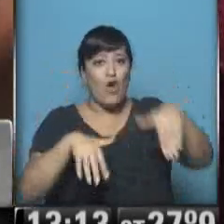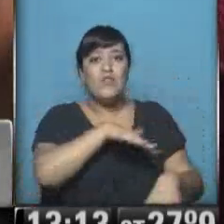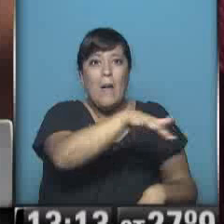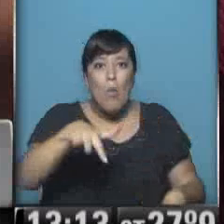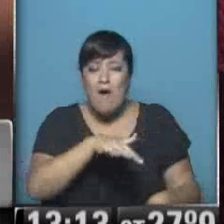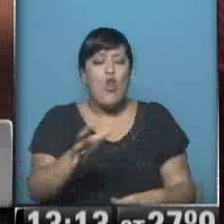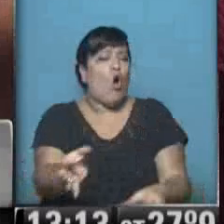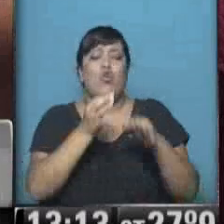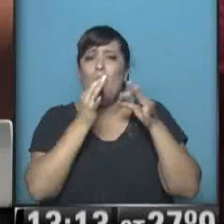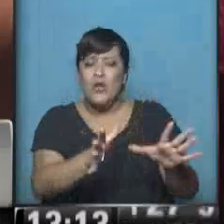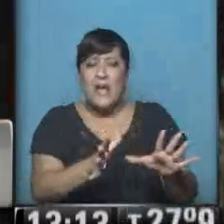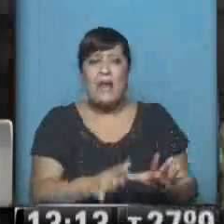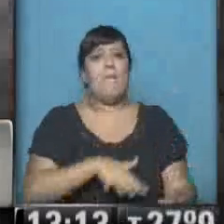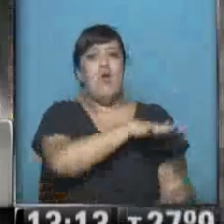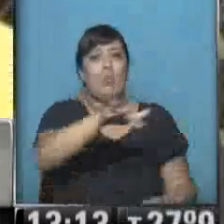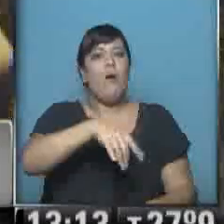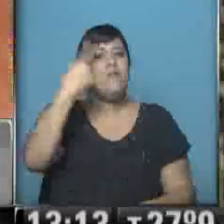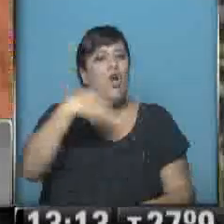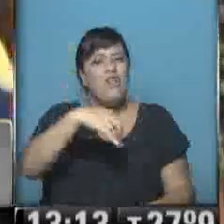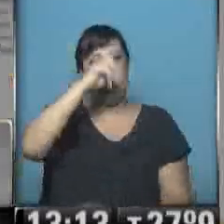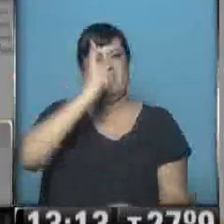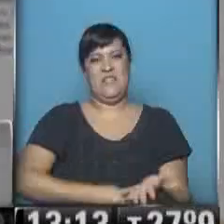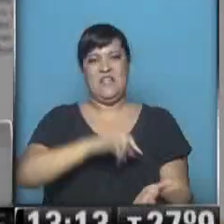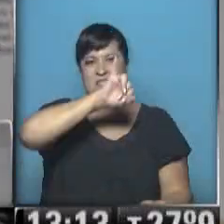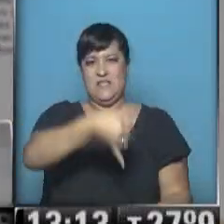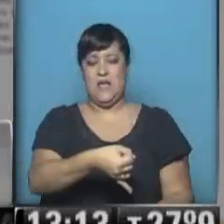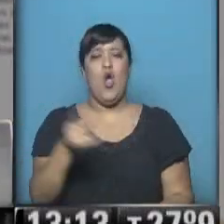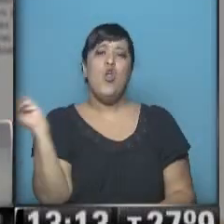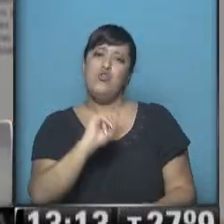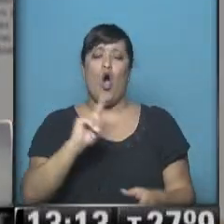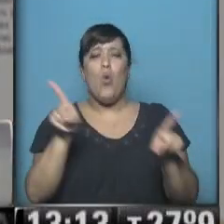que sea, el que el pueblo de allí elija. No debe de haber negociaciones.